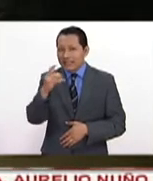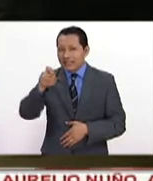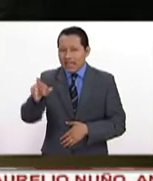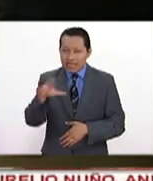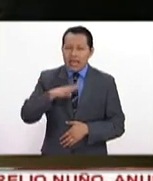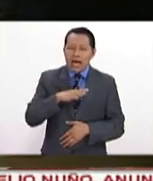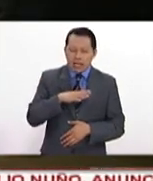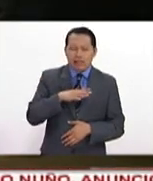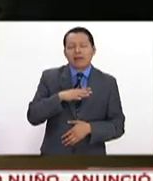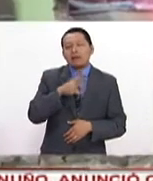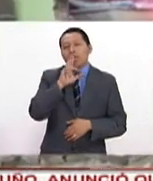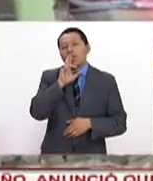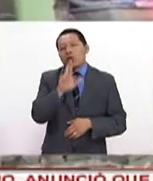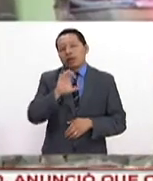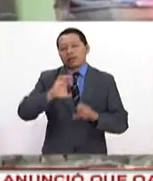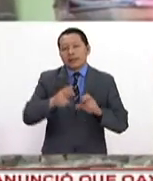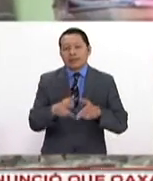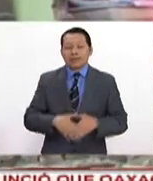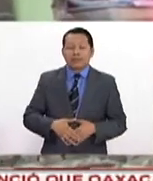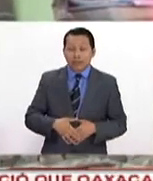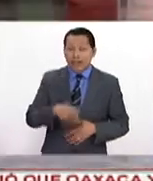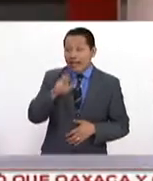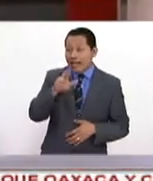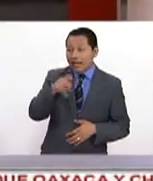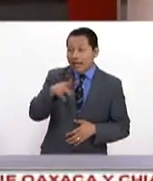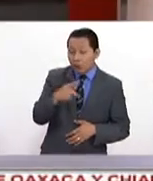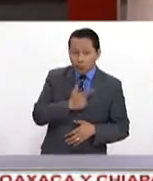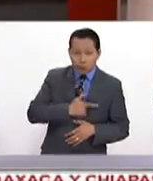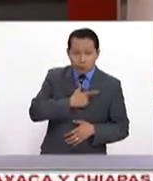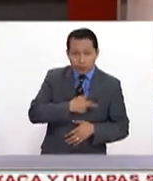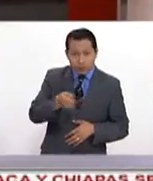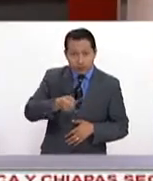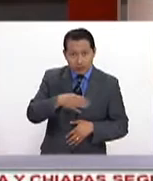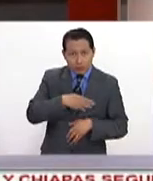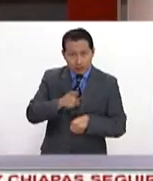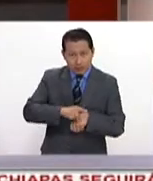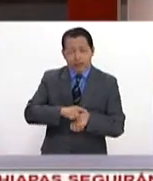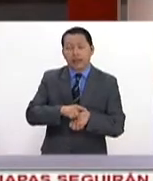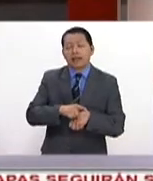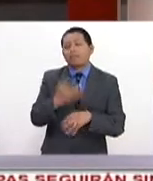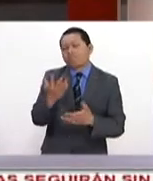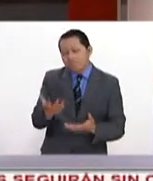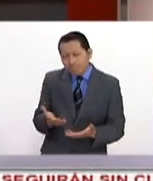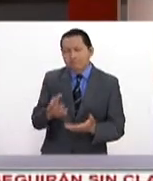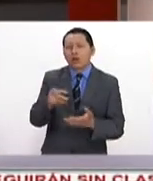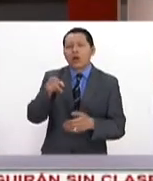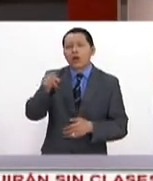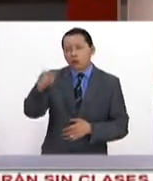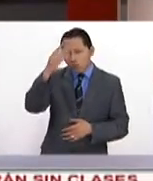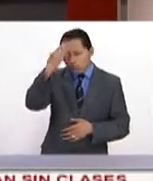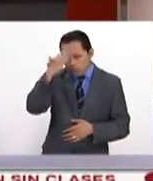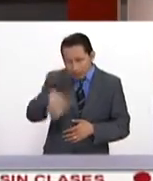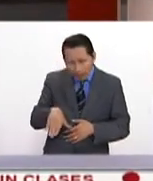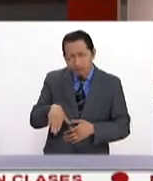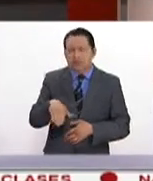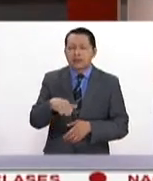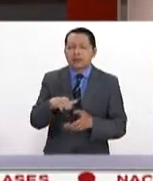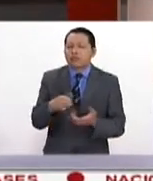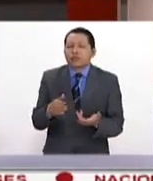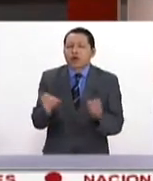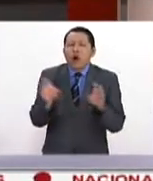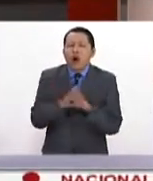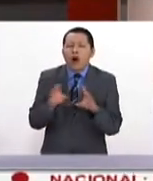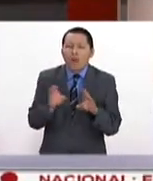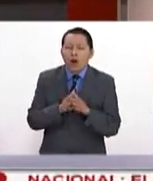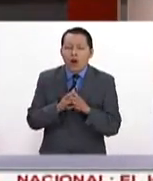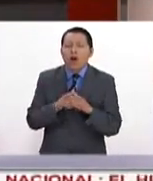el reporte de Chiapas. Eric, gusto en saludarte, muy buenos días. En este momento, de acuerdo con lo que tú sabes, ¿cuáles son las principales